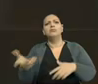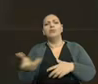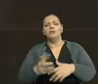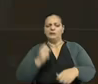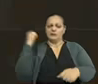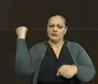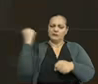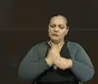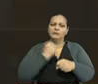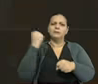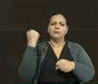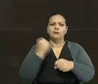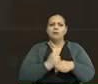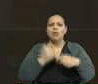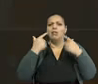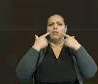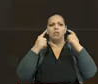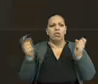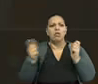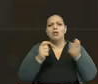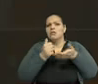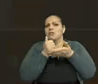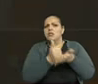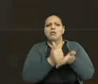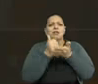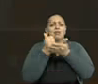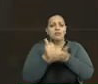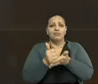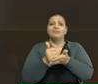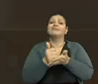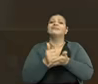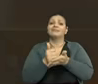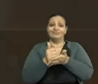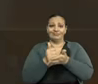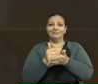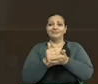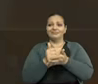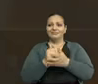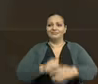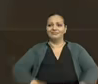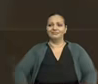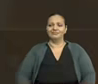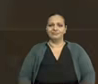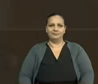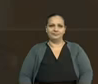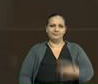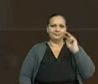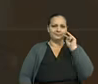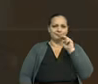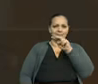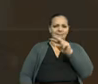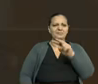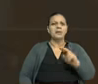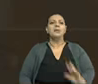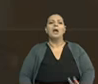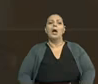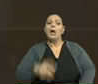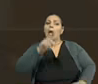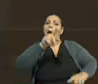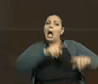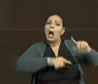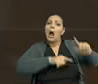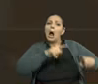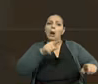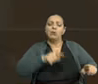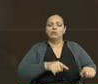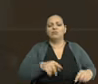Se fajaron Mayra, como los policías y muchos. Veo estas imágenes y mientras muchos encadenan abandonan y castigan